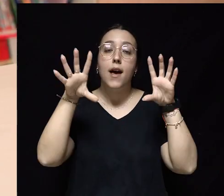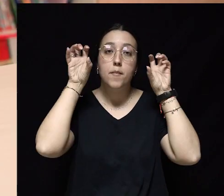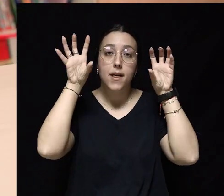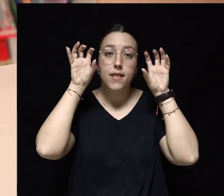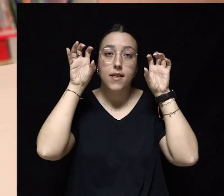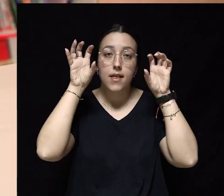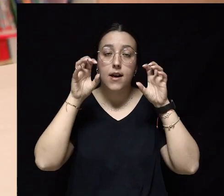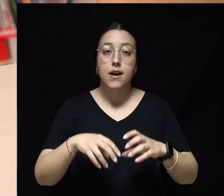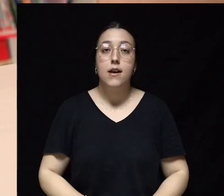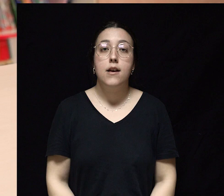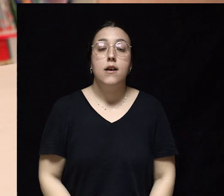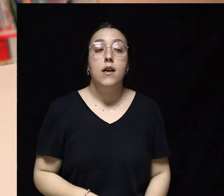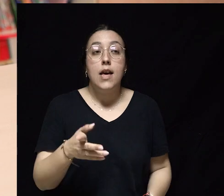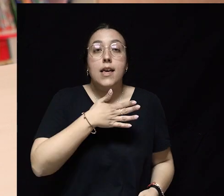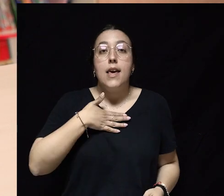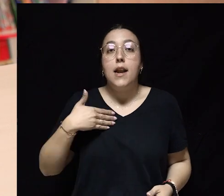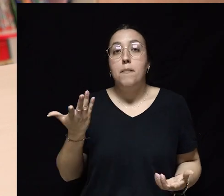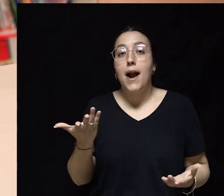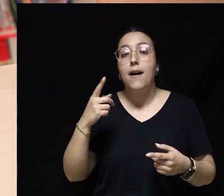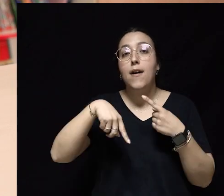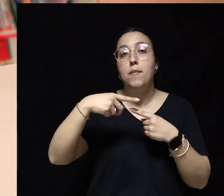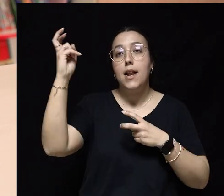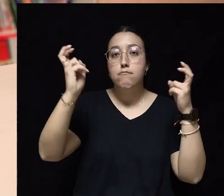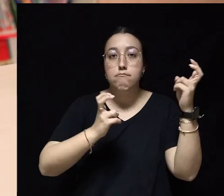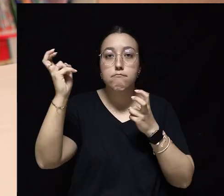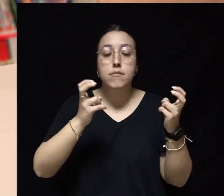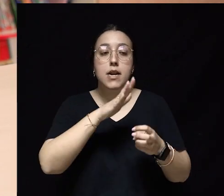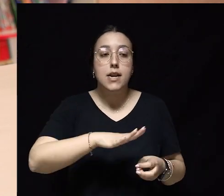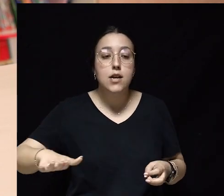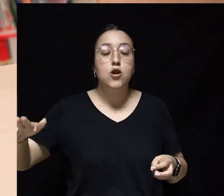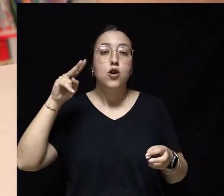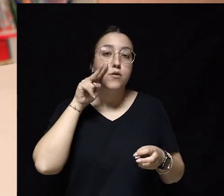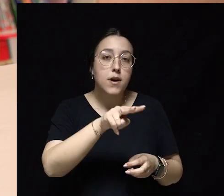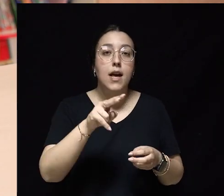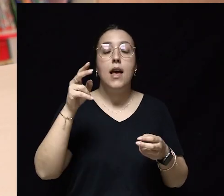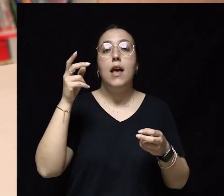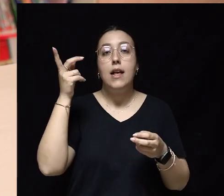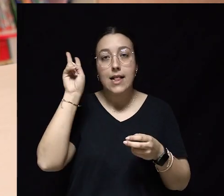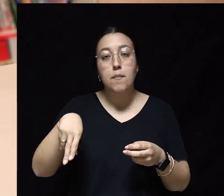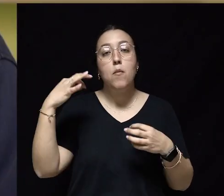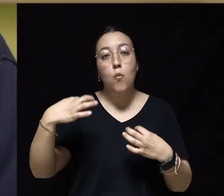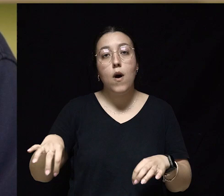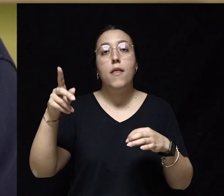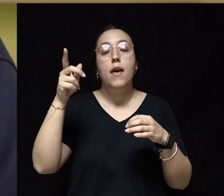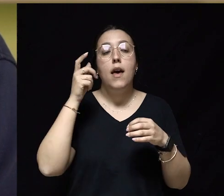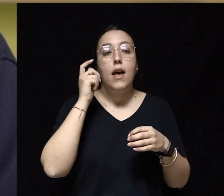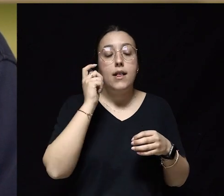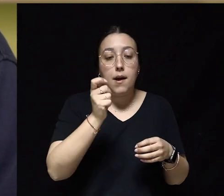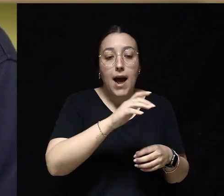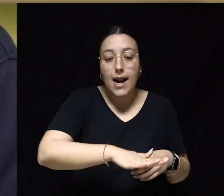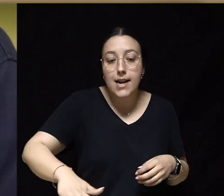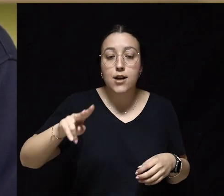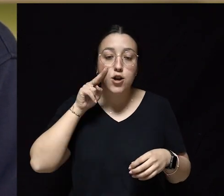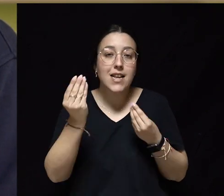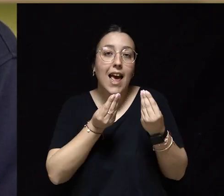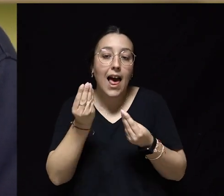años que nos constituimos como comunidad de aprendizaje, de manera que intentamos que las familias se involucren y participen en el